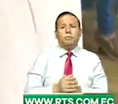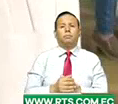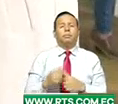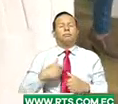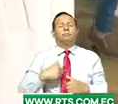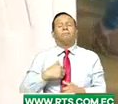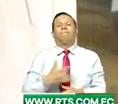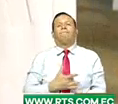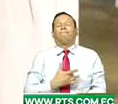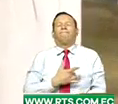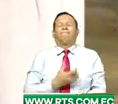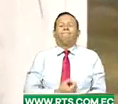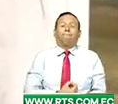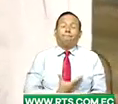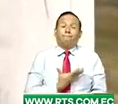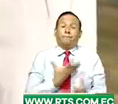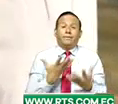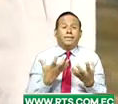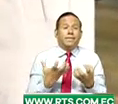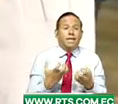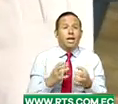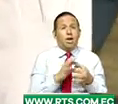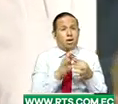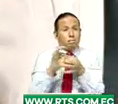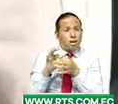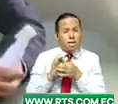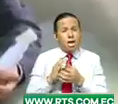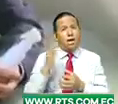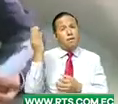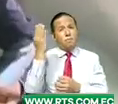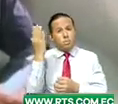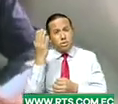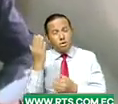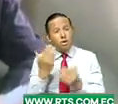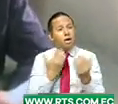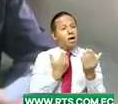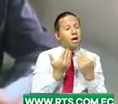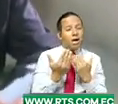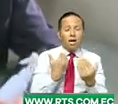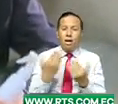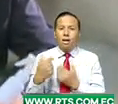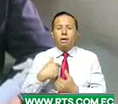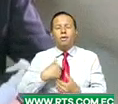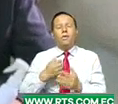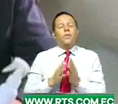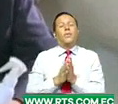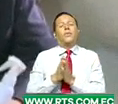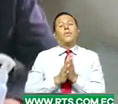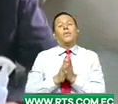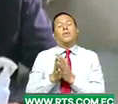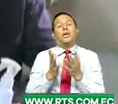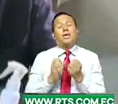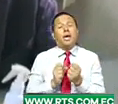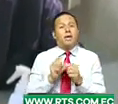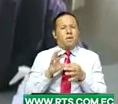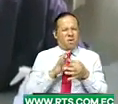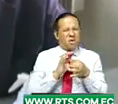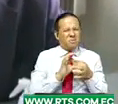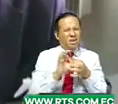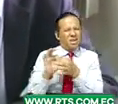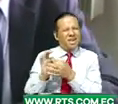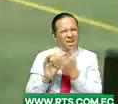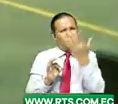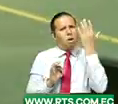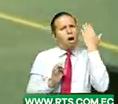muy emocionada de volver a reencontrarme con mis compañeros y profesores. Es una gran expectativa que tengo al poder reencontrarnos con nuestros compañeros después de un